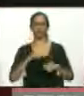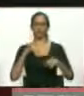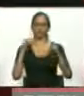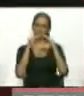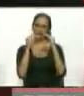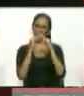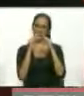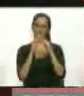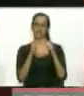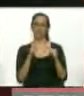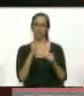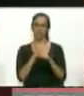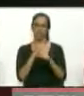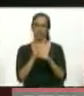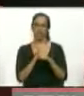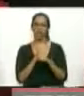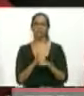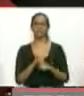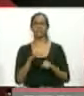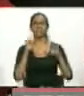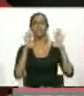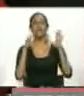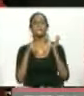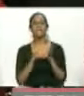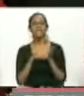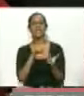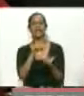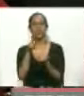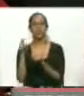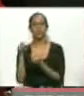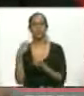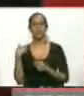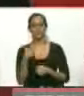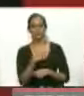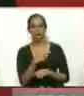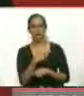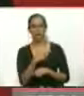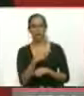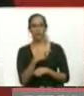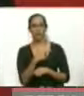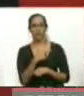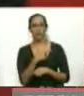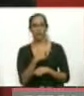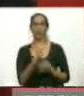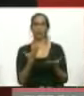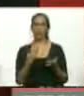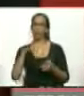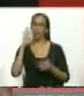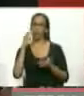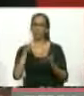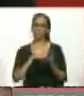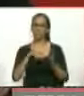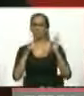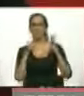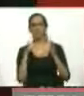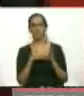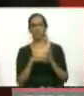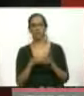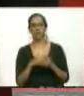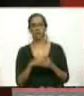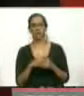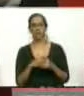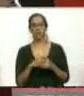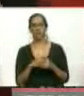sus trabajos 10 mil bolívares están cobrando el pasaje cuando están regulado en 4.006 mil un libreto la